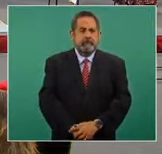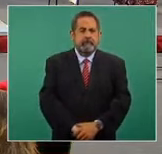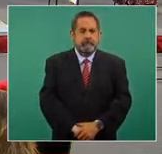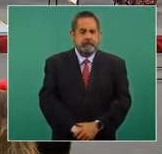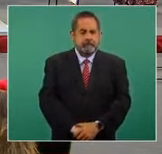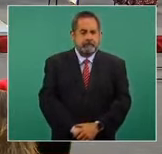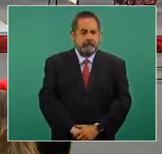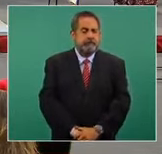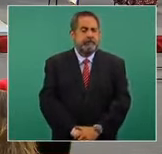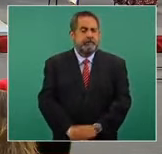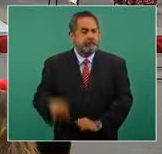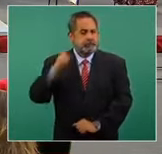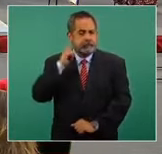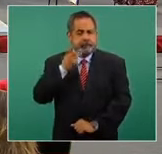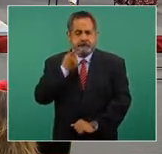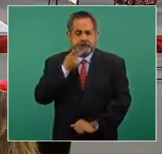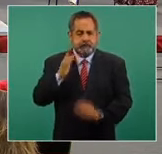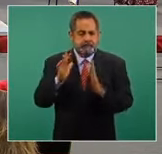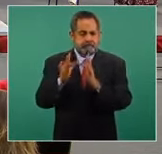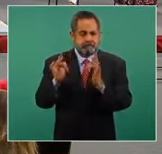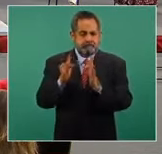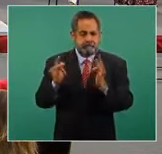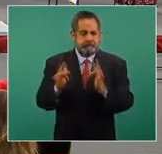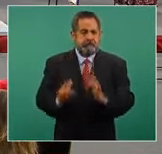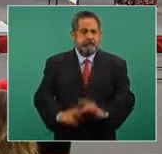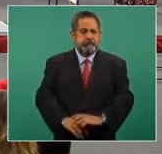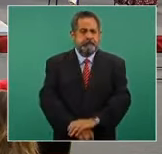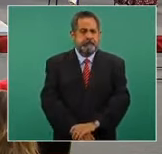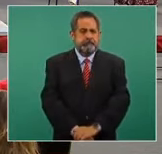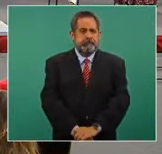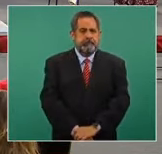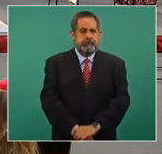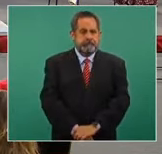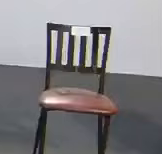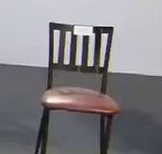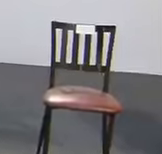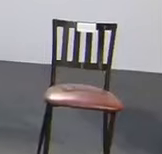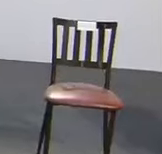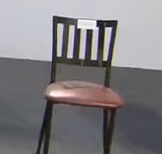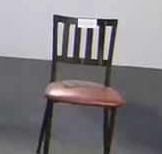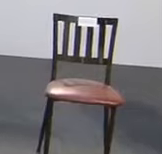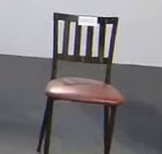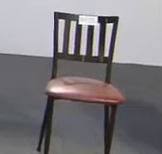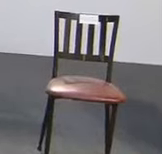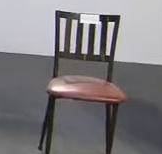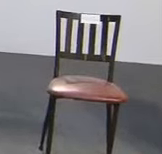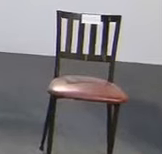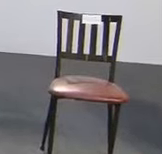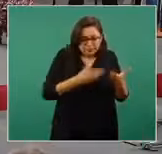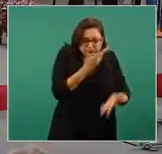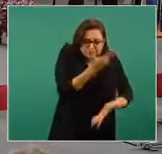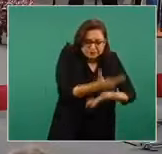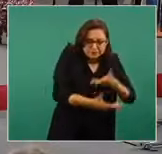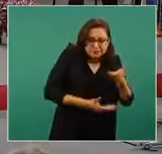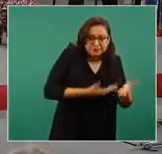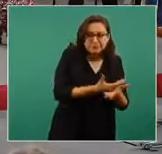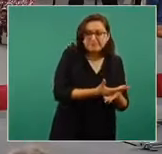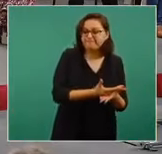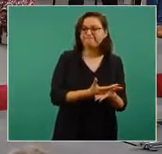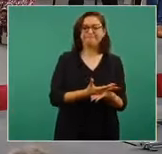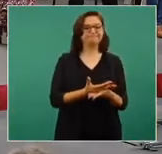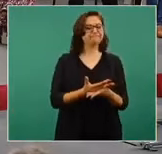Obrador, ante el mandatario francés Emmanuel Macron y la directora ejecutiva de ONU Mujeres, Pumzile Mambonif, explicó que